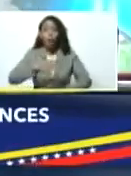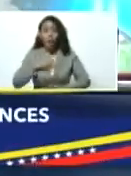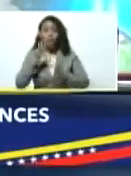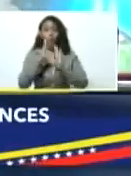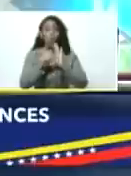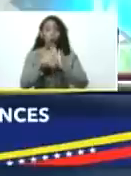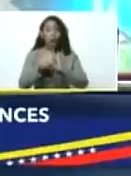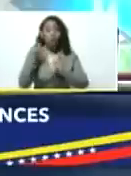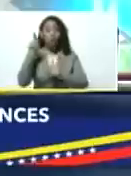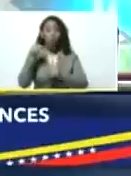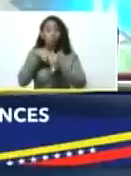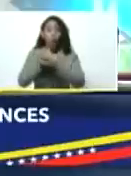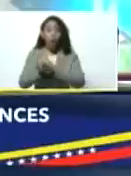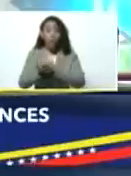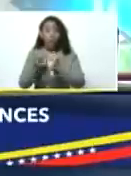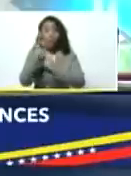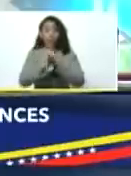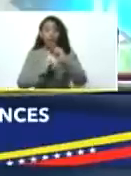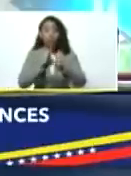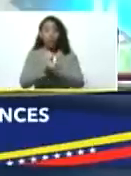sus reservas internacionales,